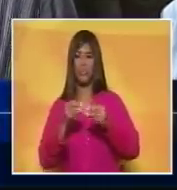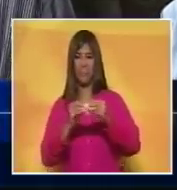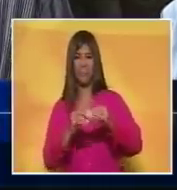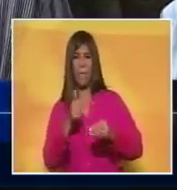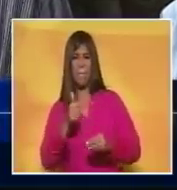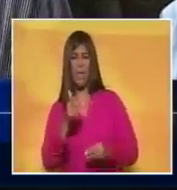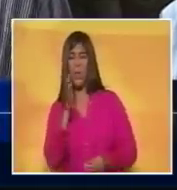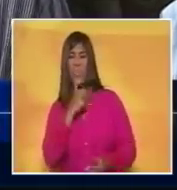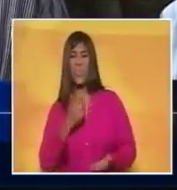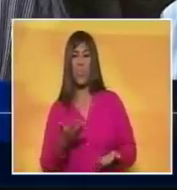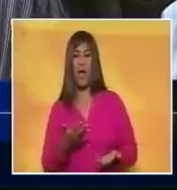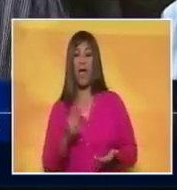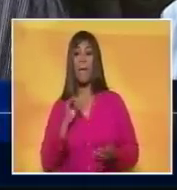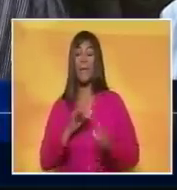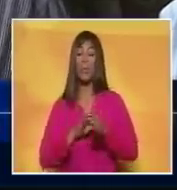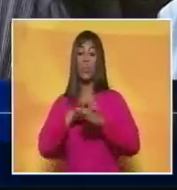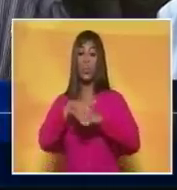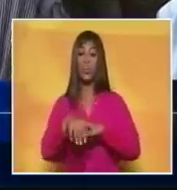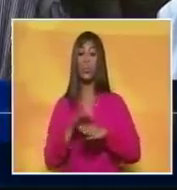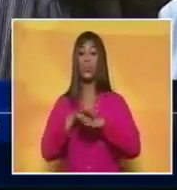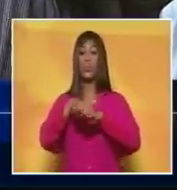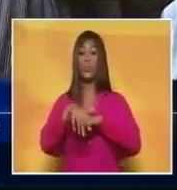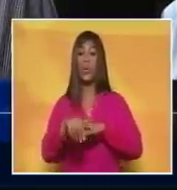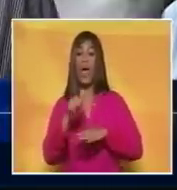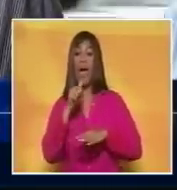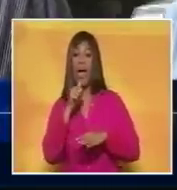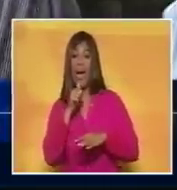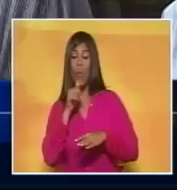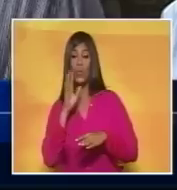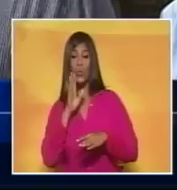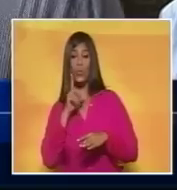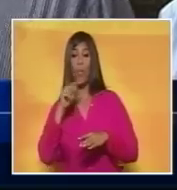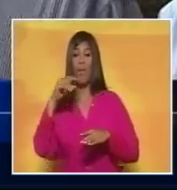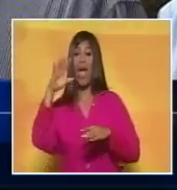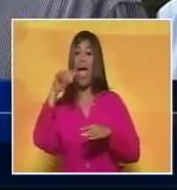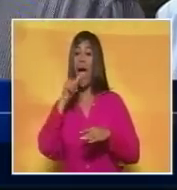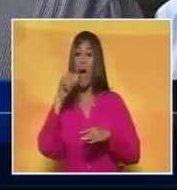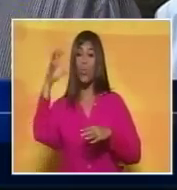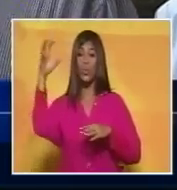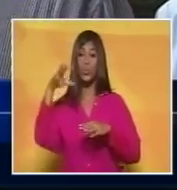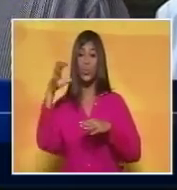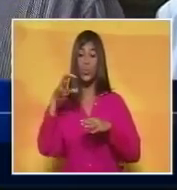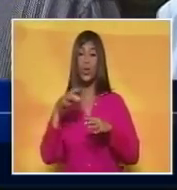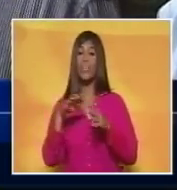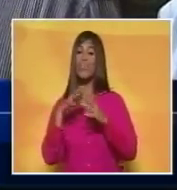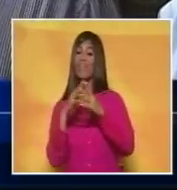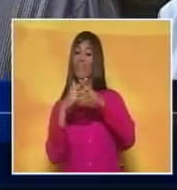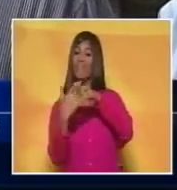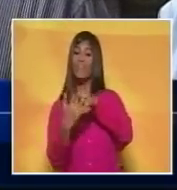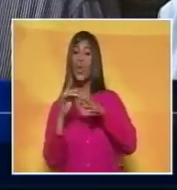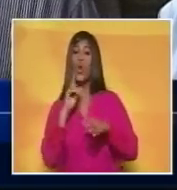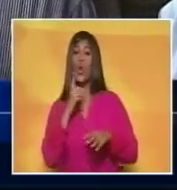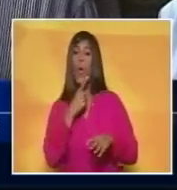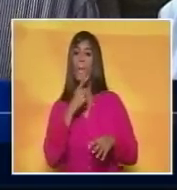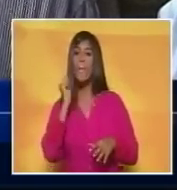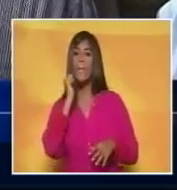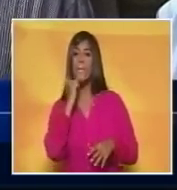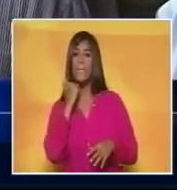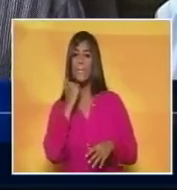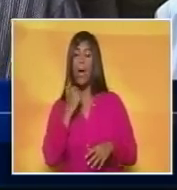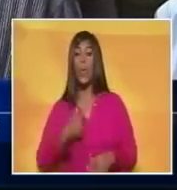y actualmente está drenando el agua de lluvia y el agua negra hacia el barrio Los Mangos.